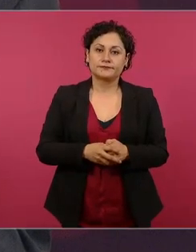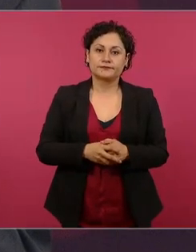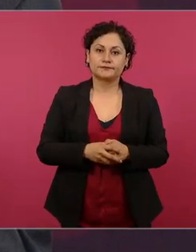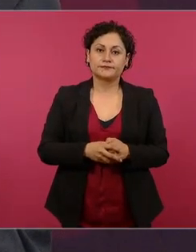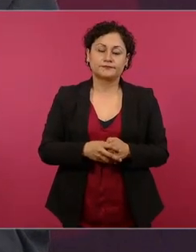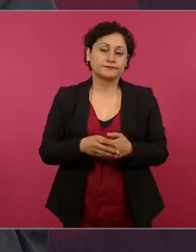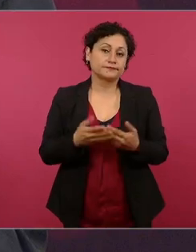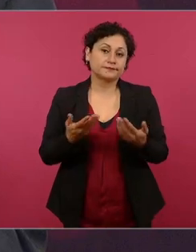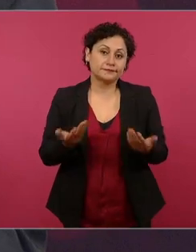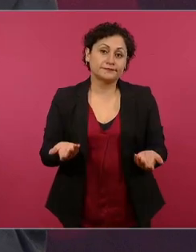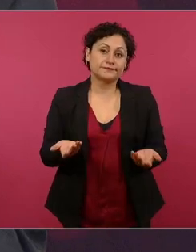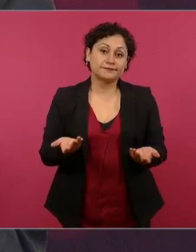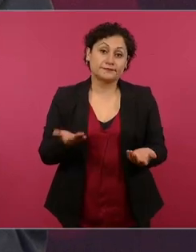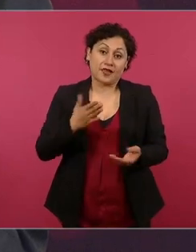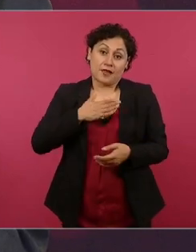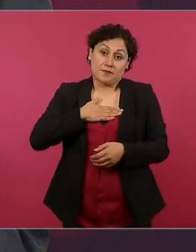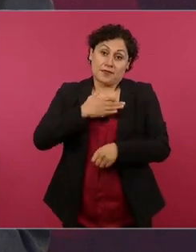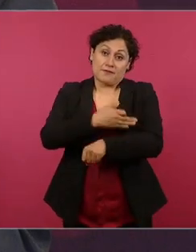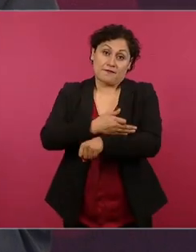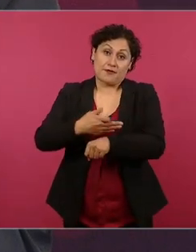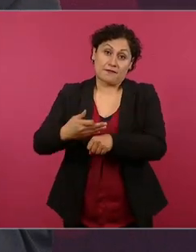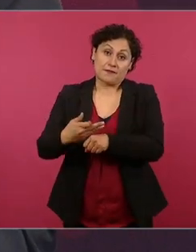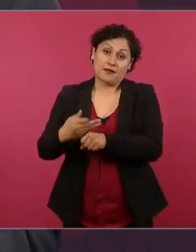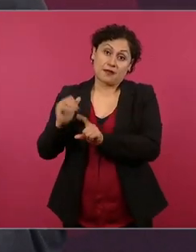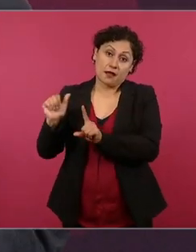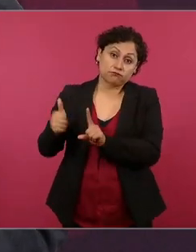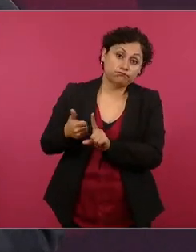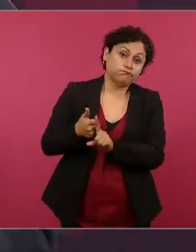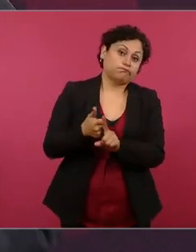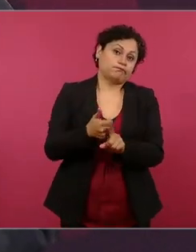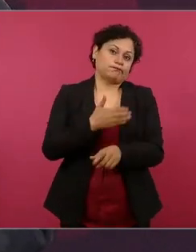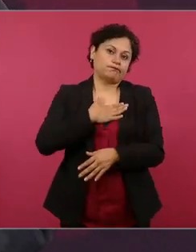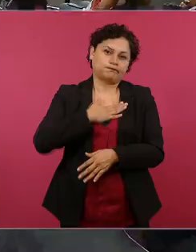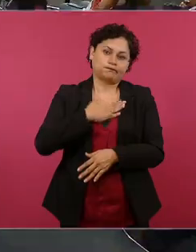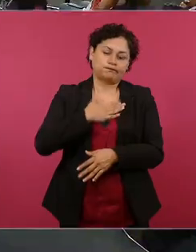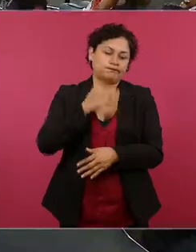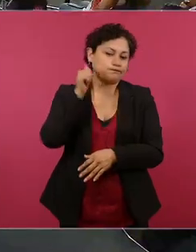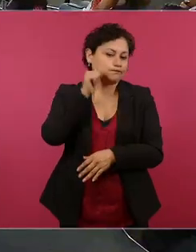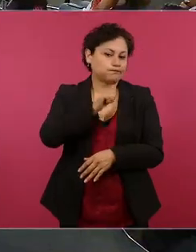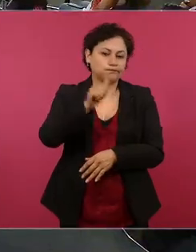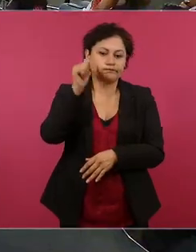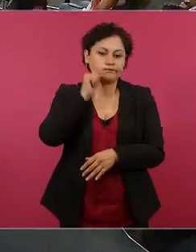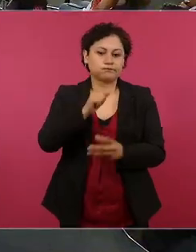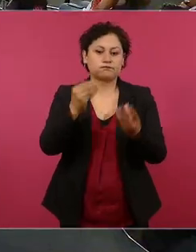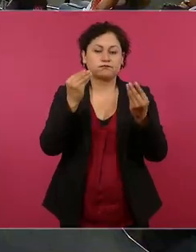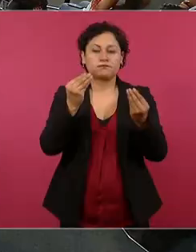Entonces, mi familia me ha ayudado muchísimo. Y miren esto.